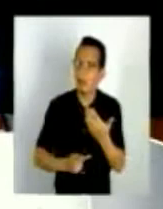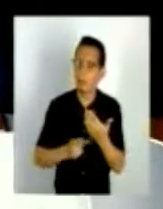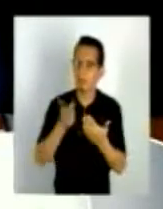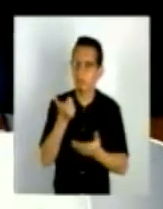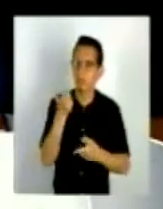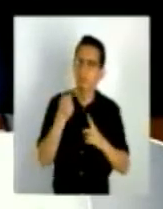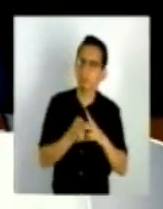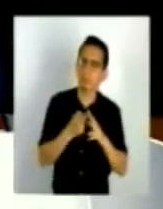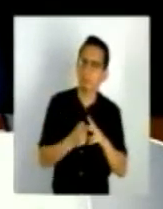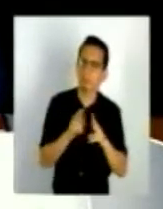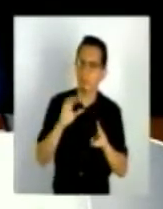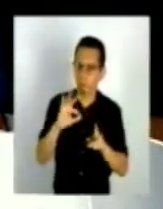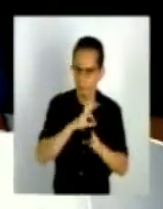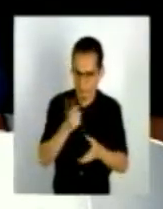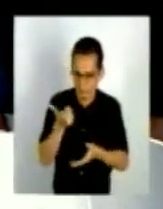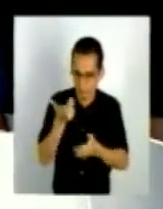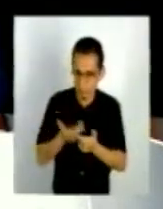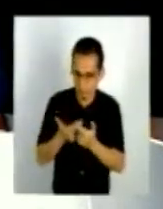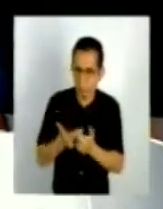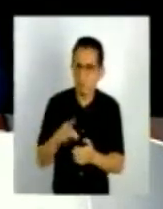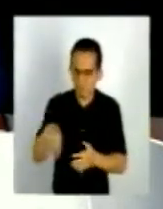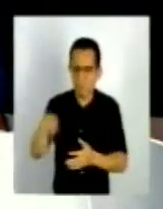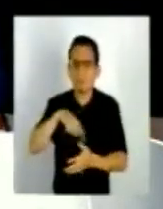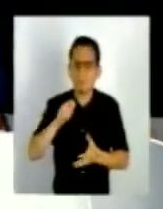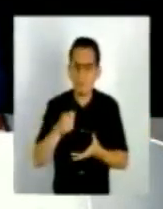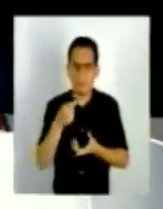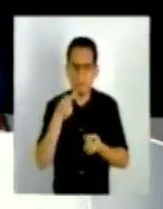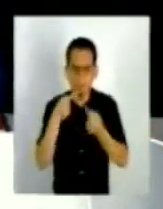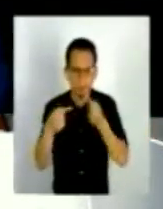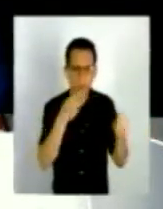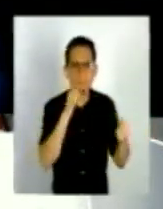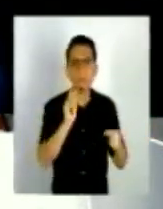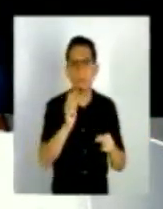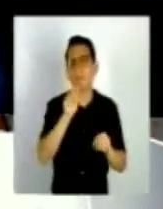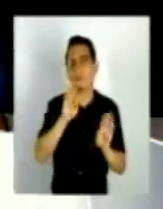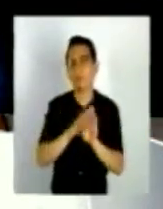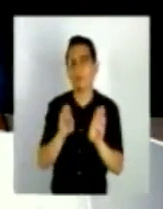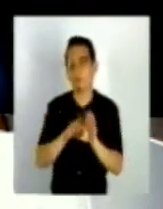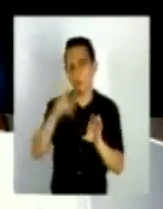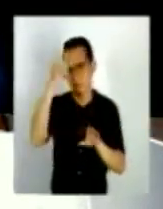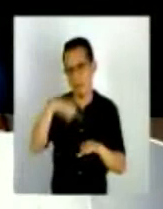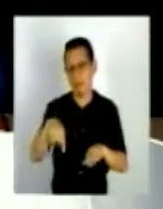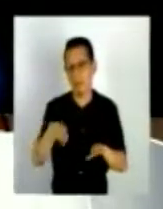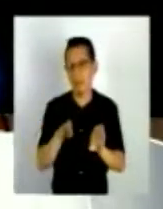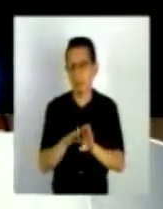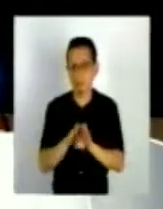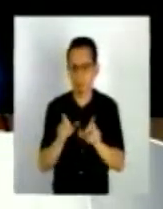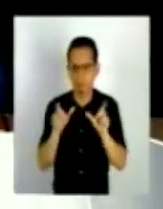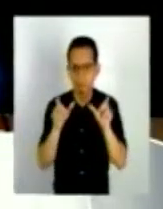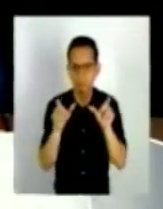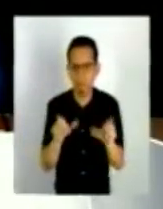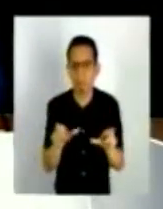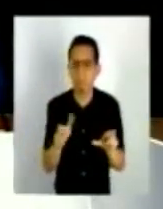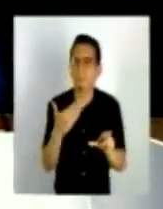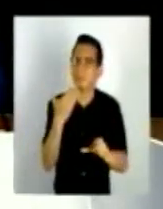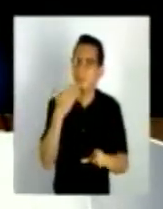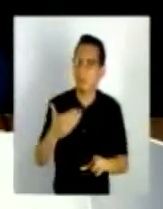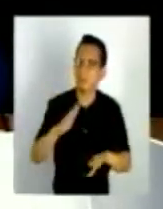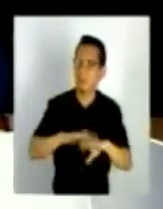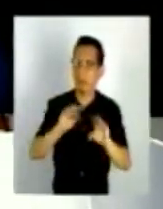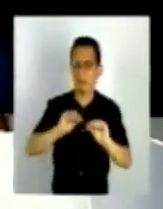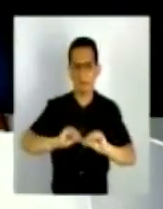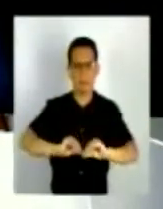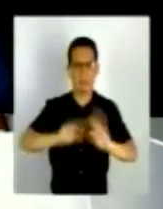del presupuesto, y que funcionen sí los órganos del sistema estatal anticorrupción con toda pertinencia y con toda